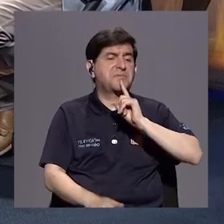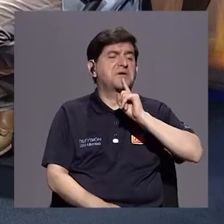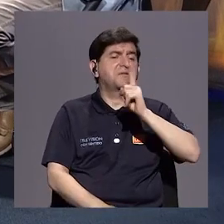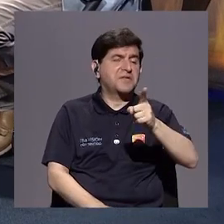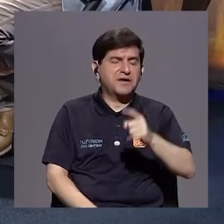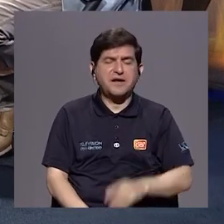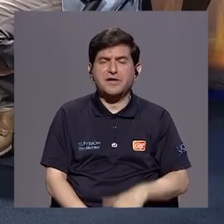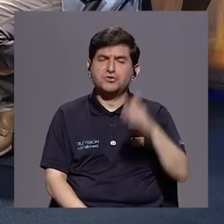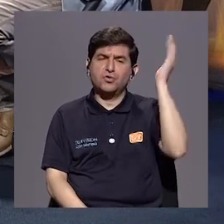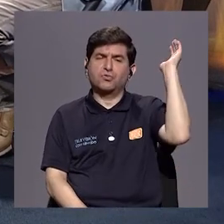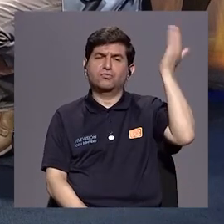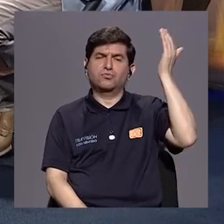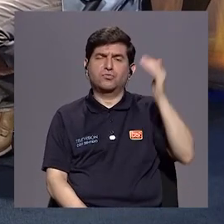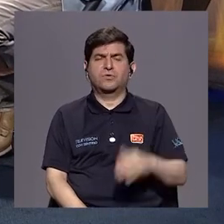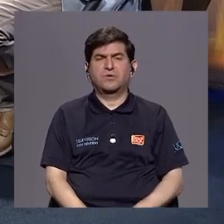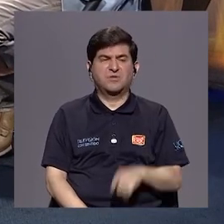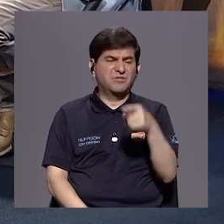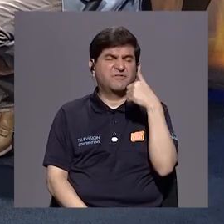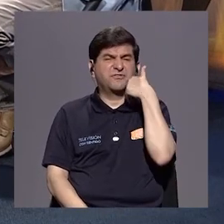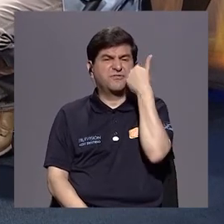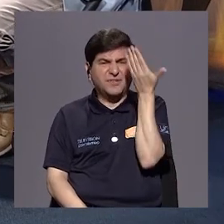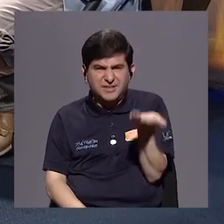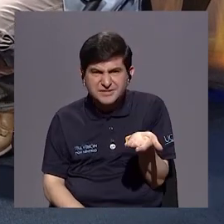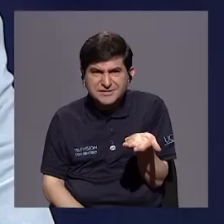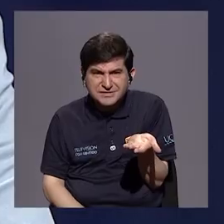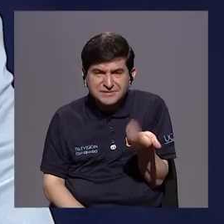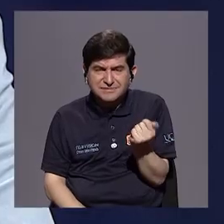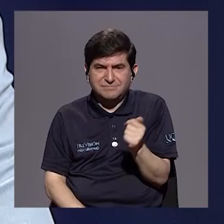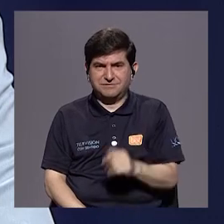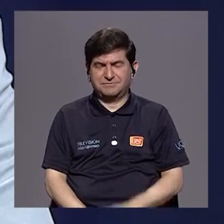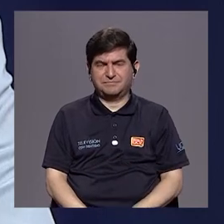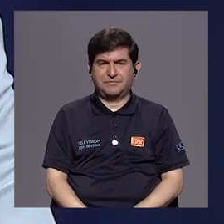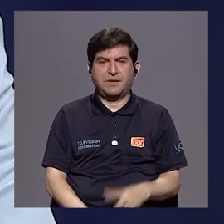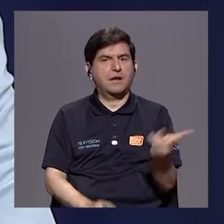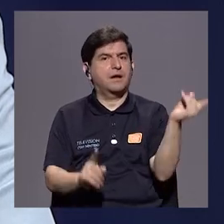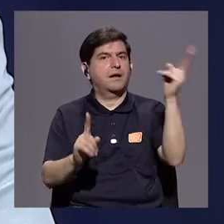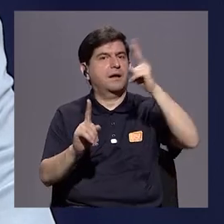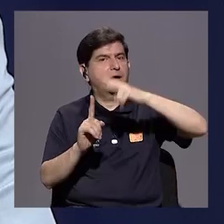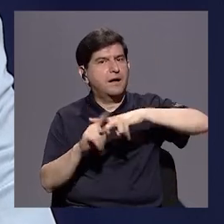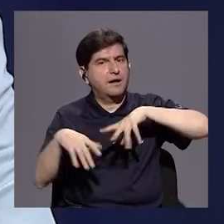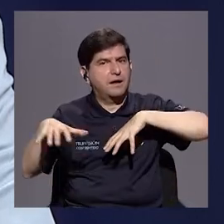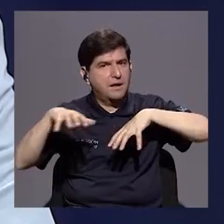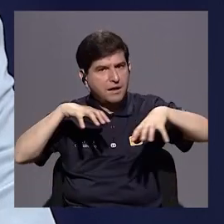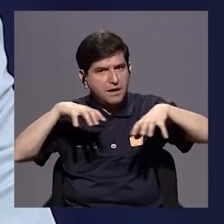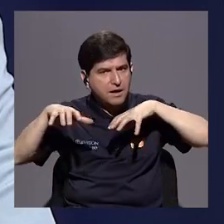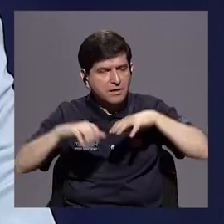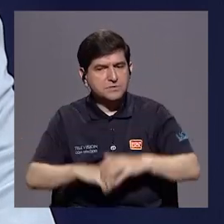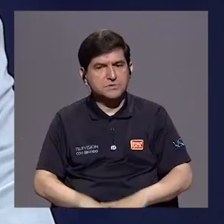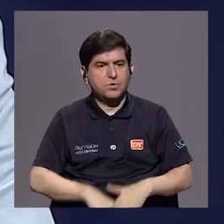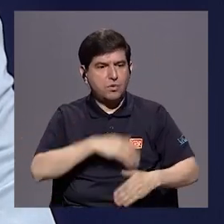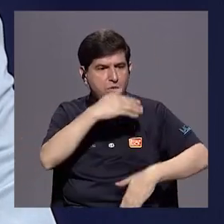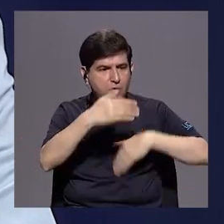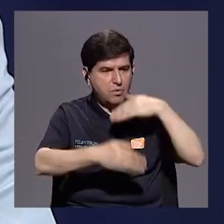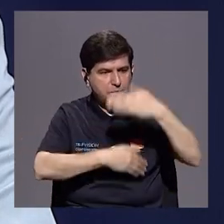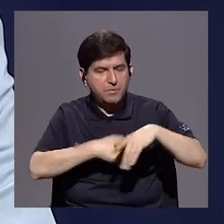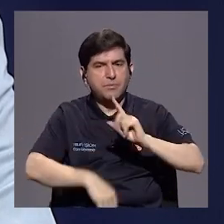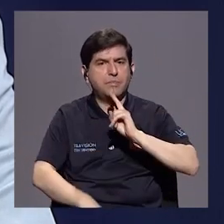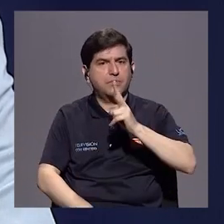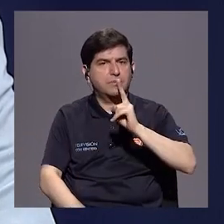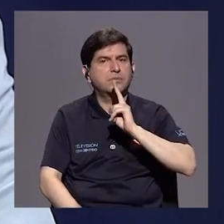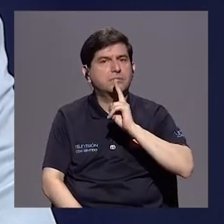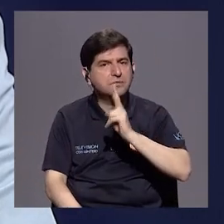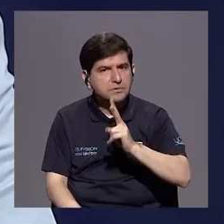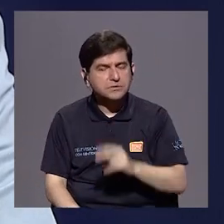declaración y dar un discurso es relativamente fácil ejecutar las acciones para que ese proceso sea una